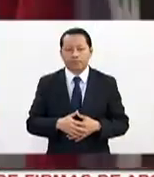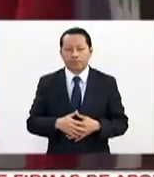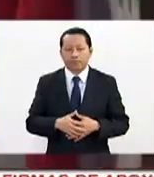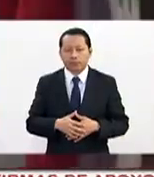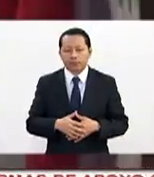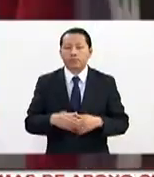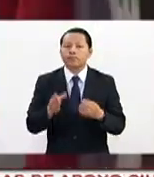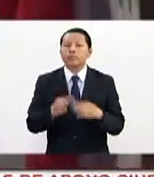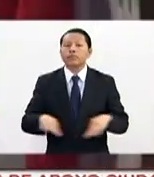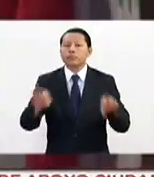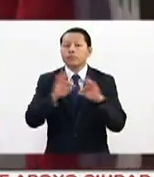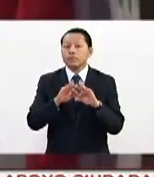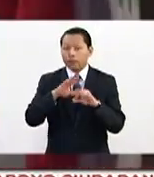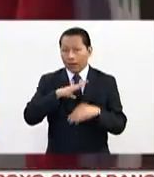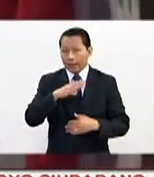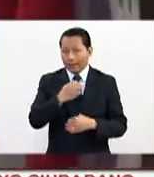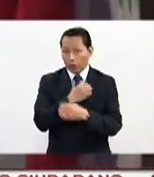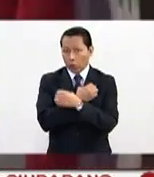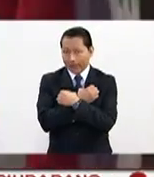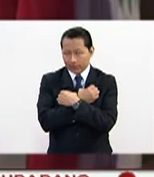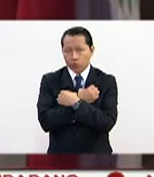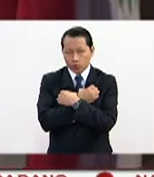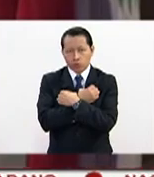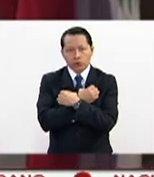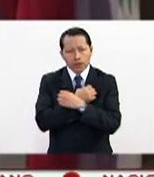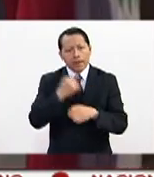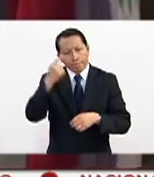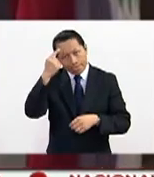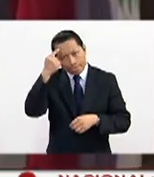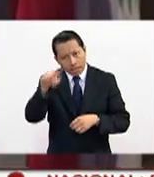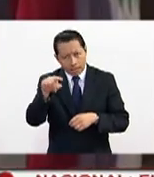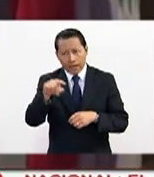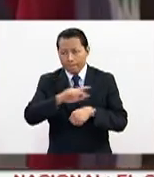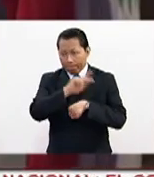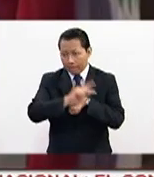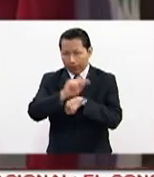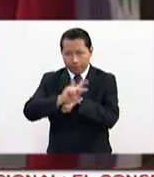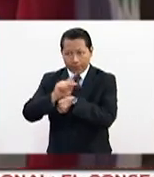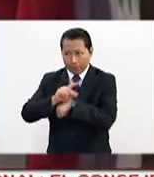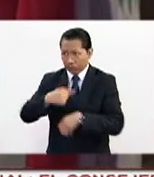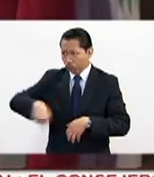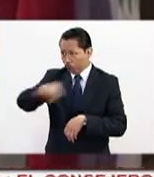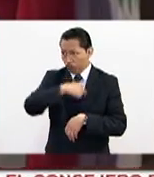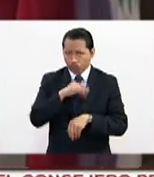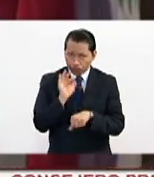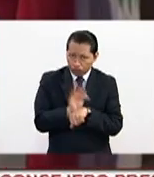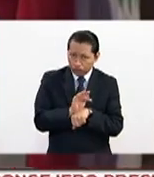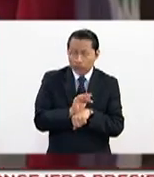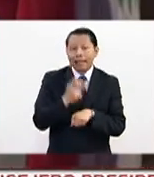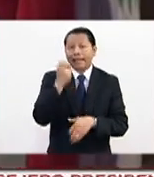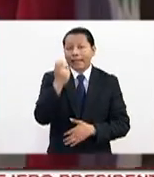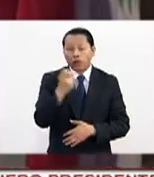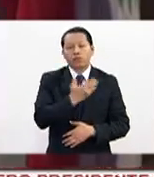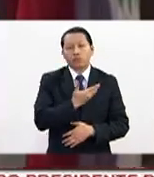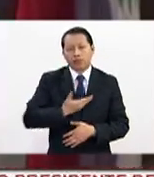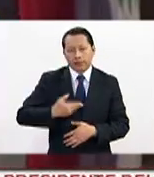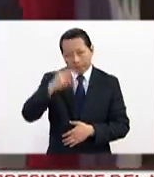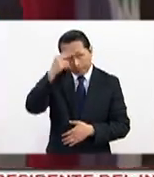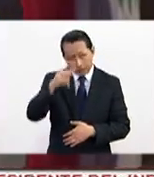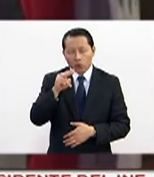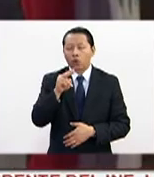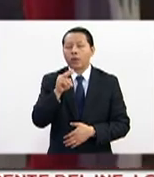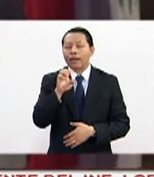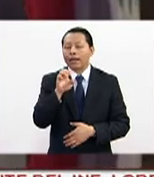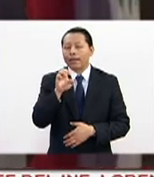Por la importancia que tiene la educación para el destino de nuestras naciones, es que el presidente de México, Enrique Peña